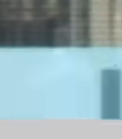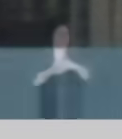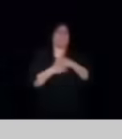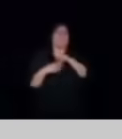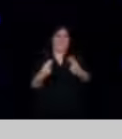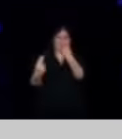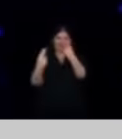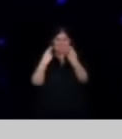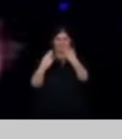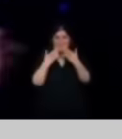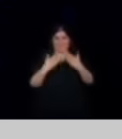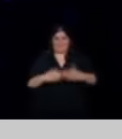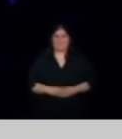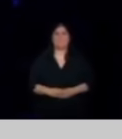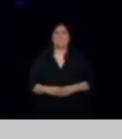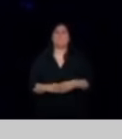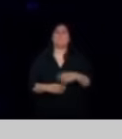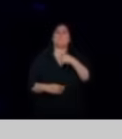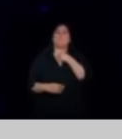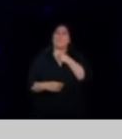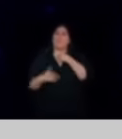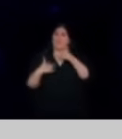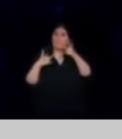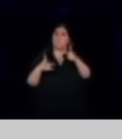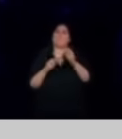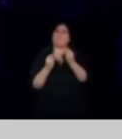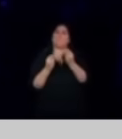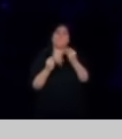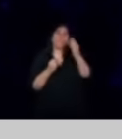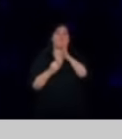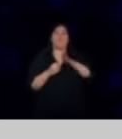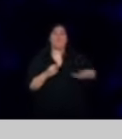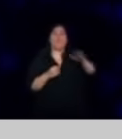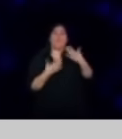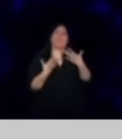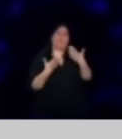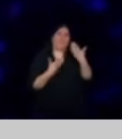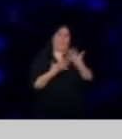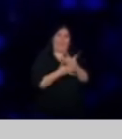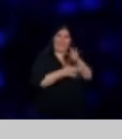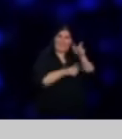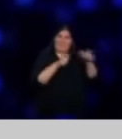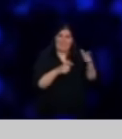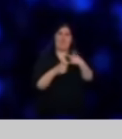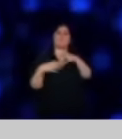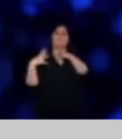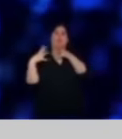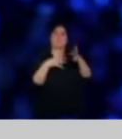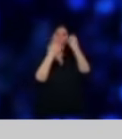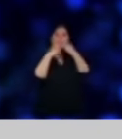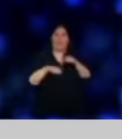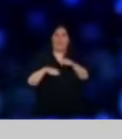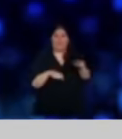primer debate no habían aparecido. En este segundo debate, la verdad es que estuvo más en el blanco de la mayoría de los Sí. candidatos que apuntaron, incluso